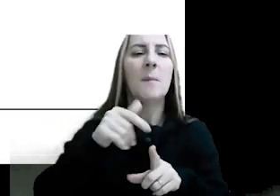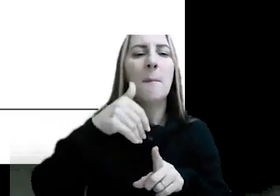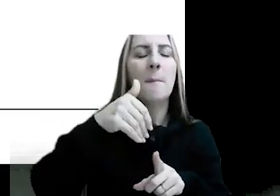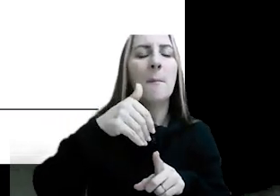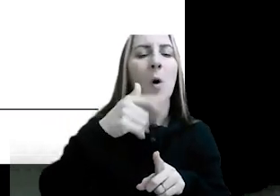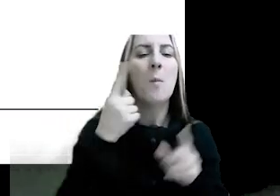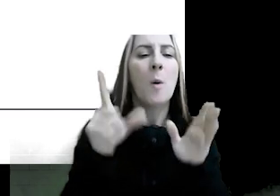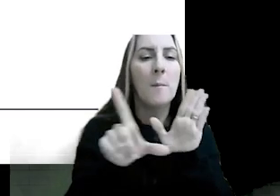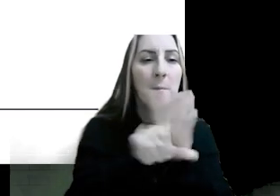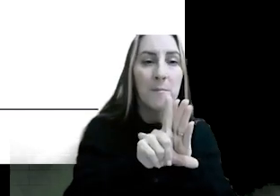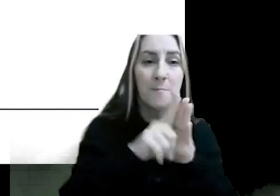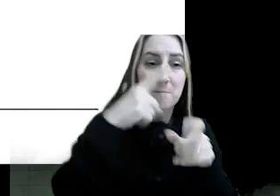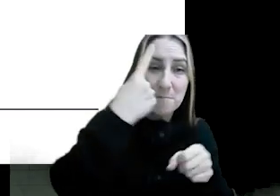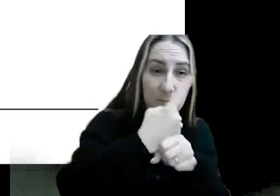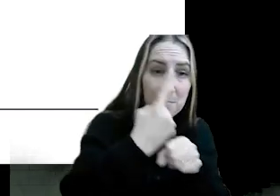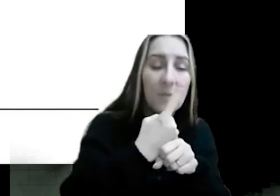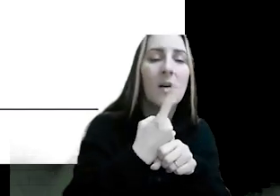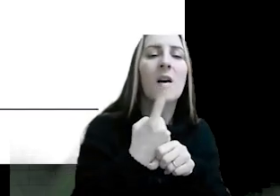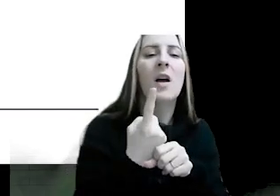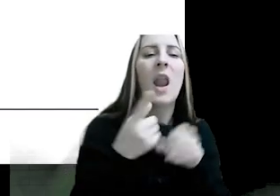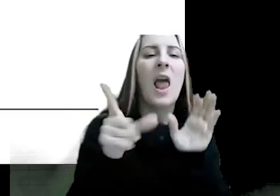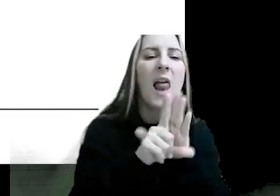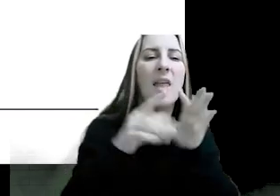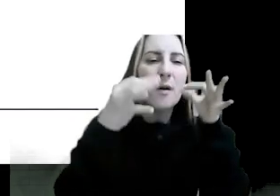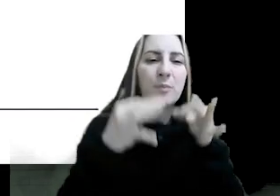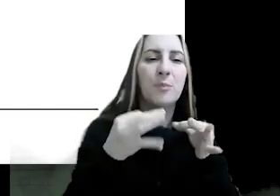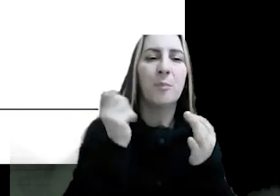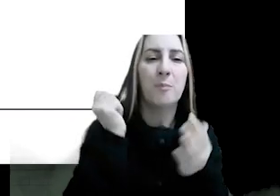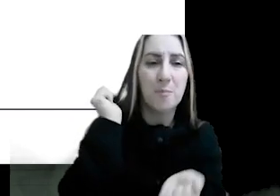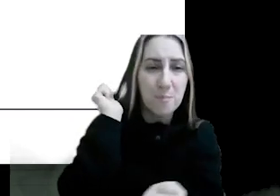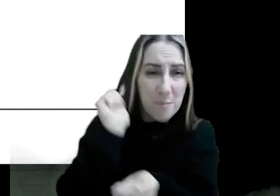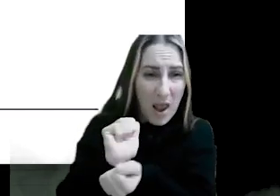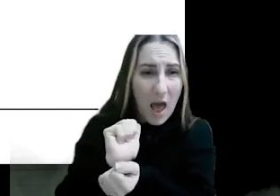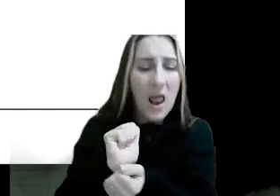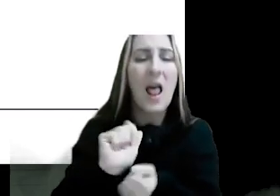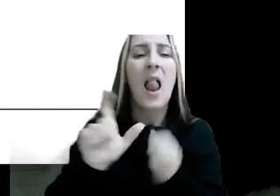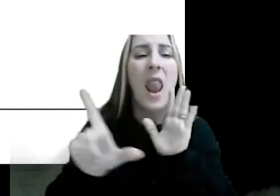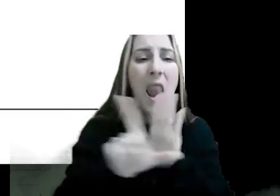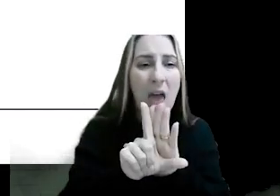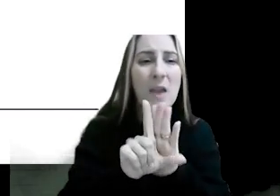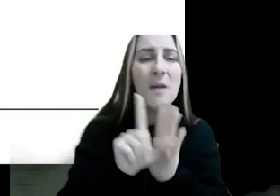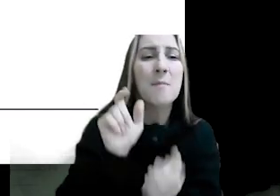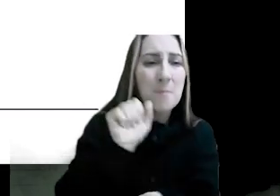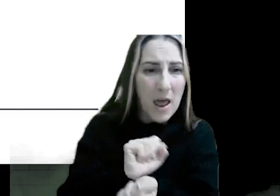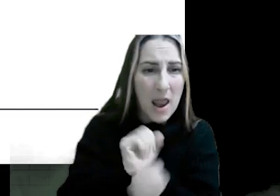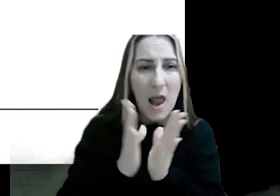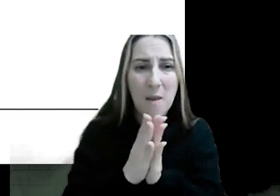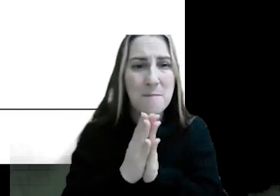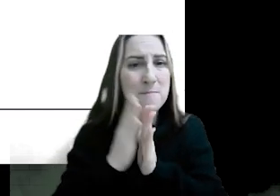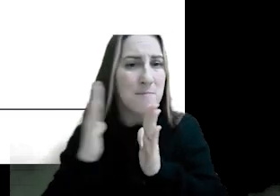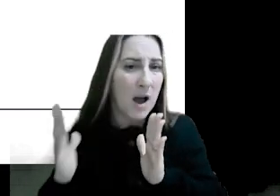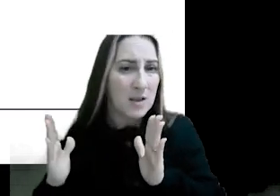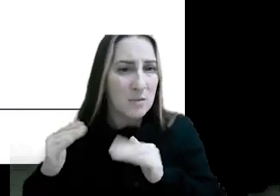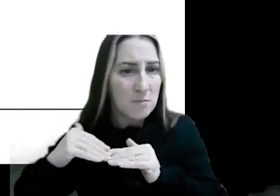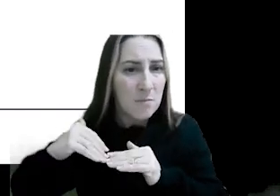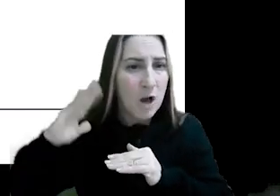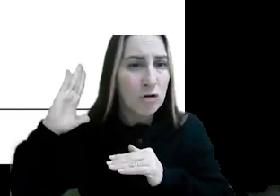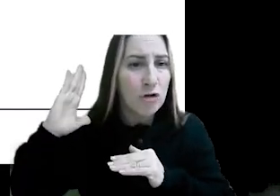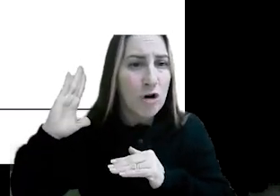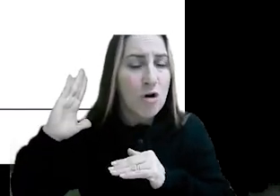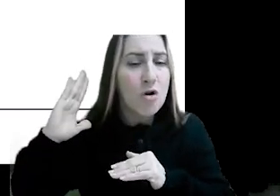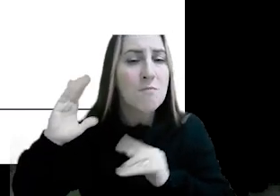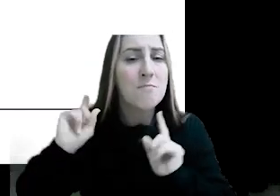de legalidad en materia penal. Por ejemplo, ¿era posible darle a la ley penal una extensión mayor de lo que la